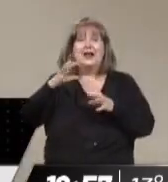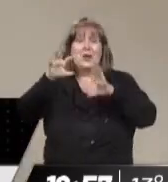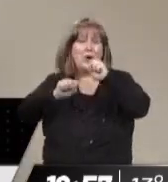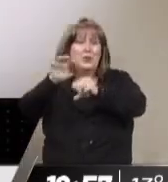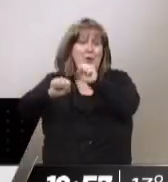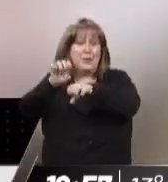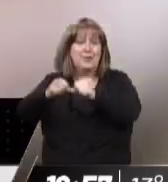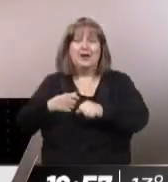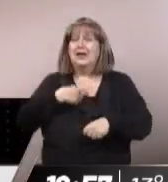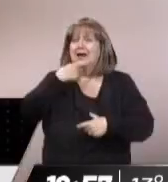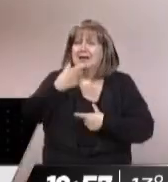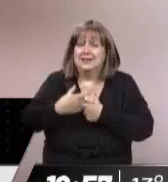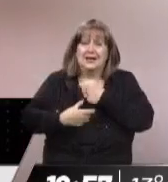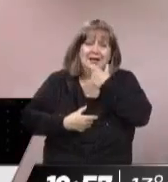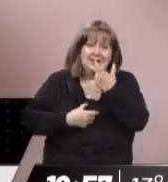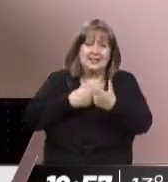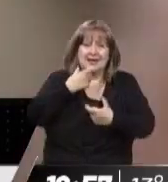Pero él se sigue riendo.